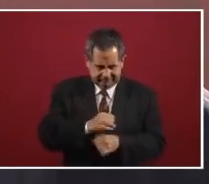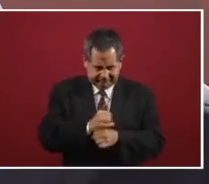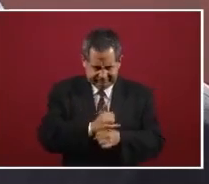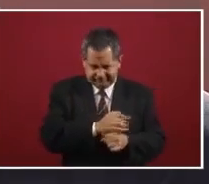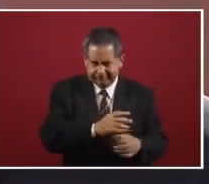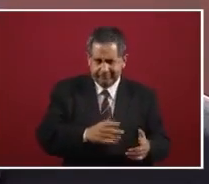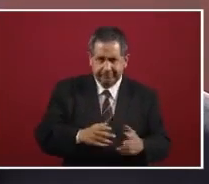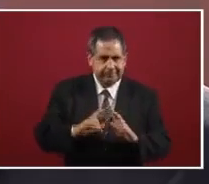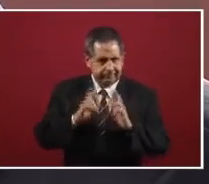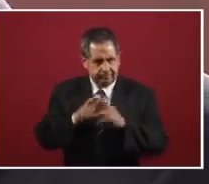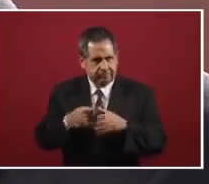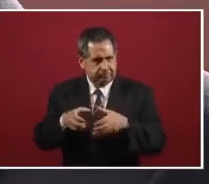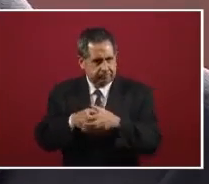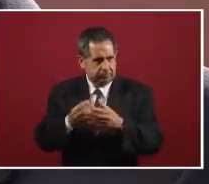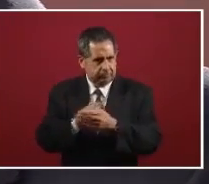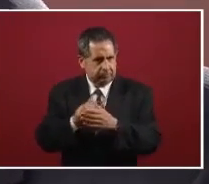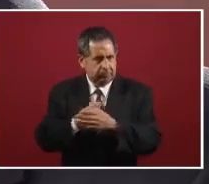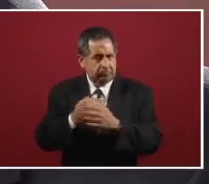de estas reuniones,